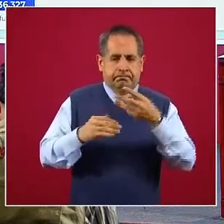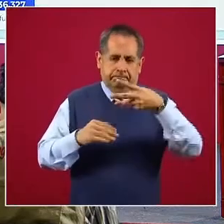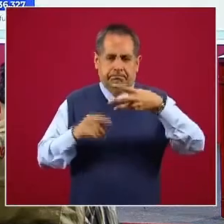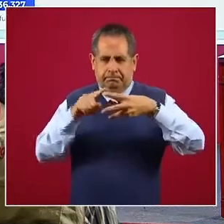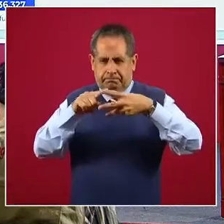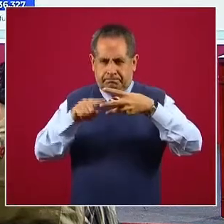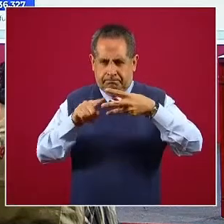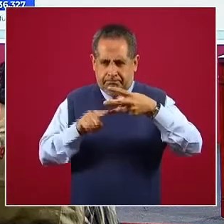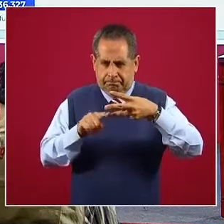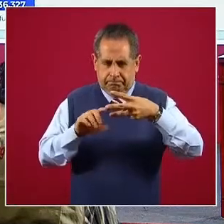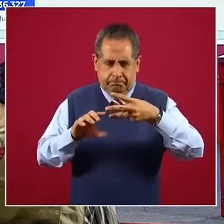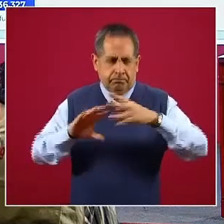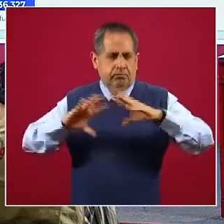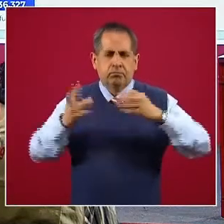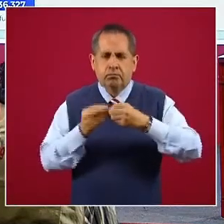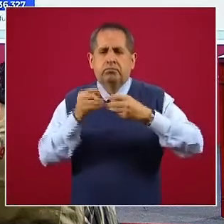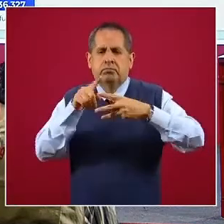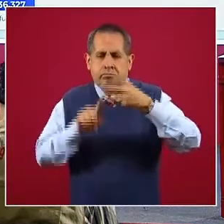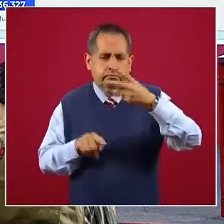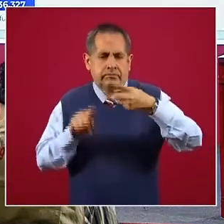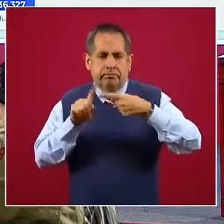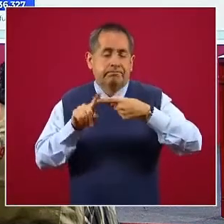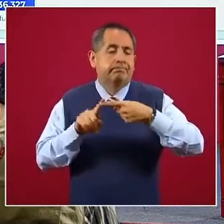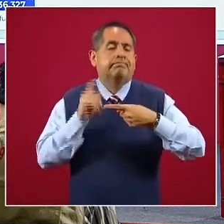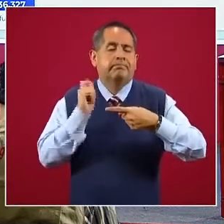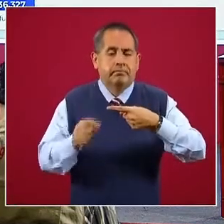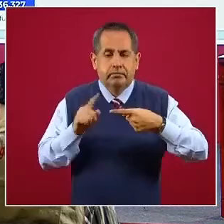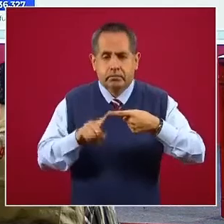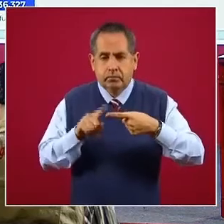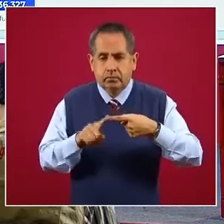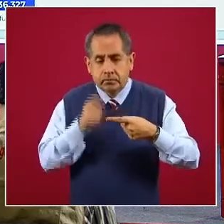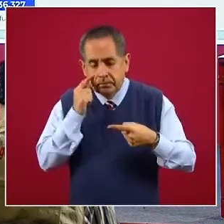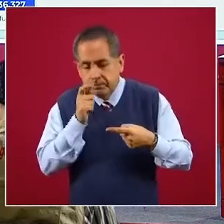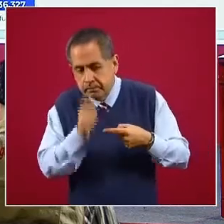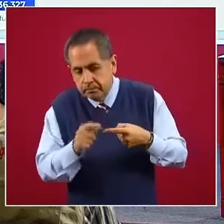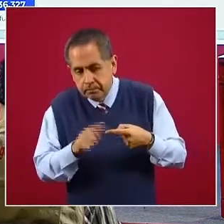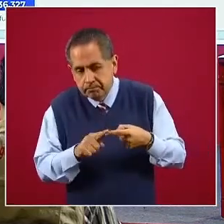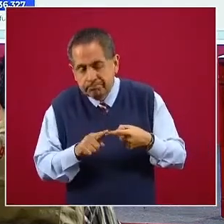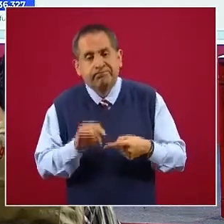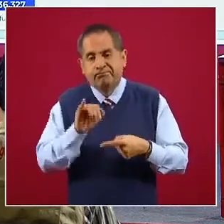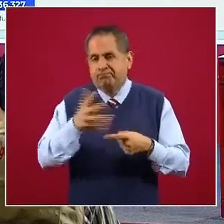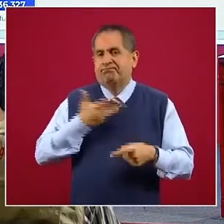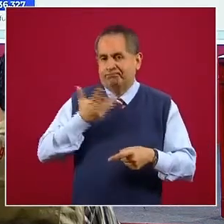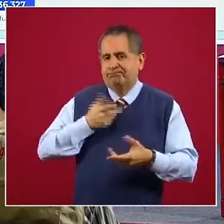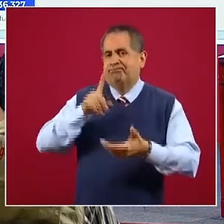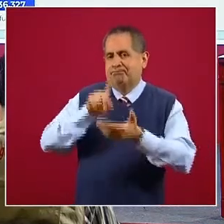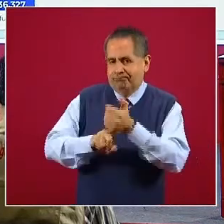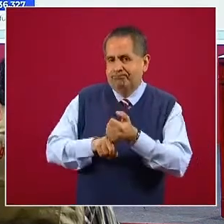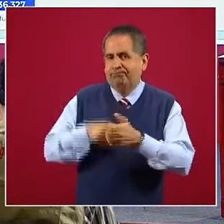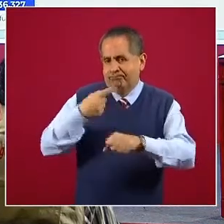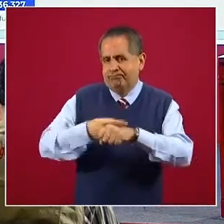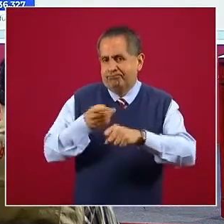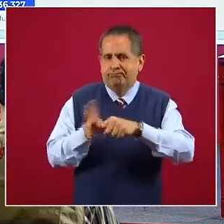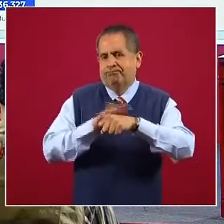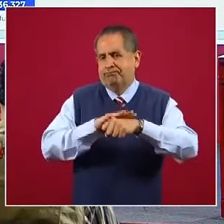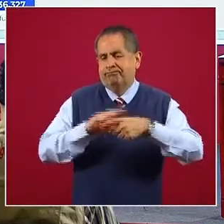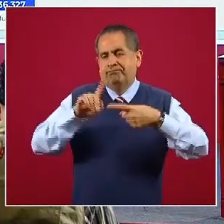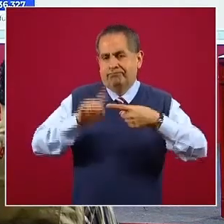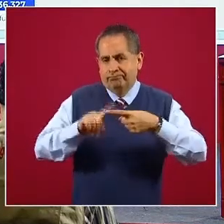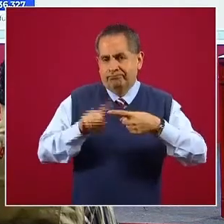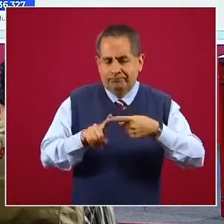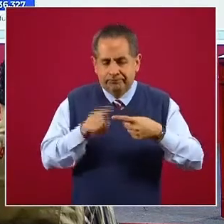tres grupos principales. Aquellas personas que en su momento dieron positivo a la prueba